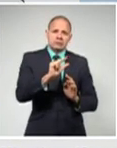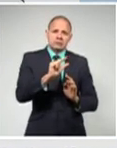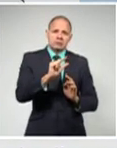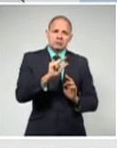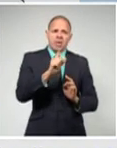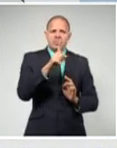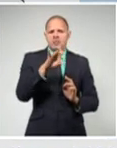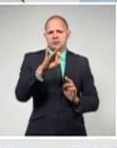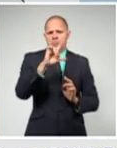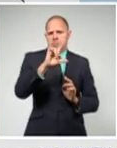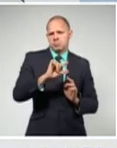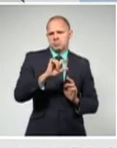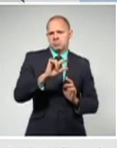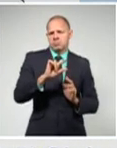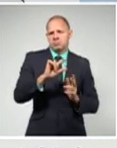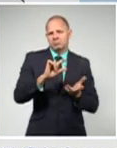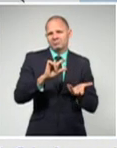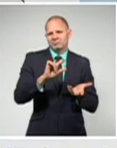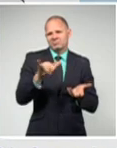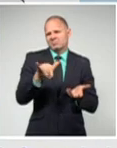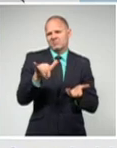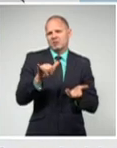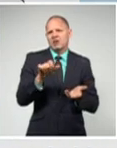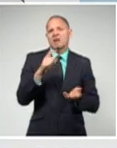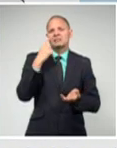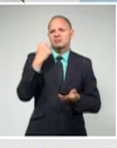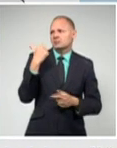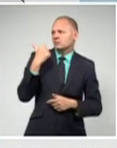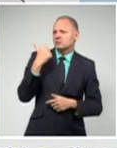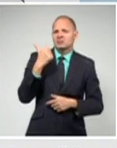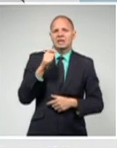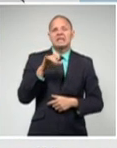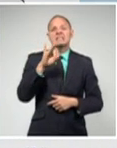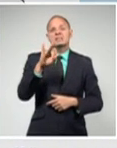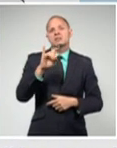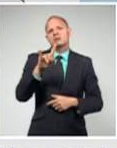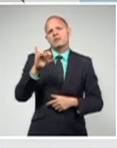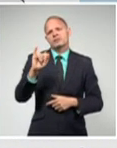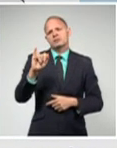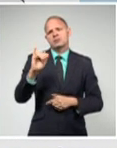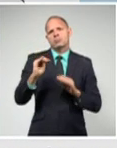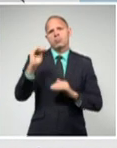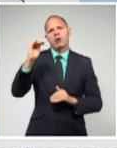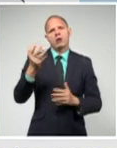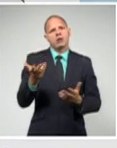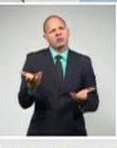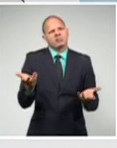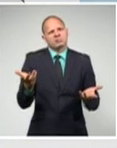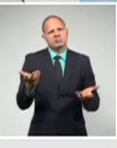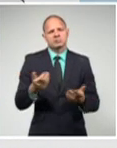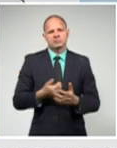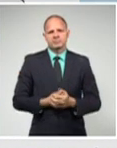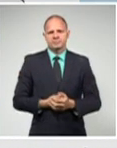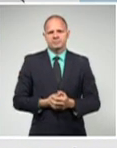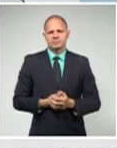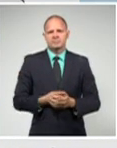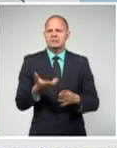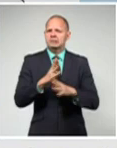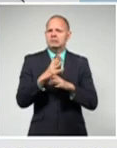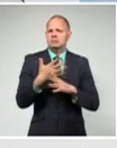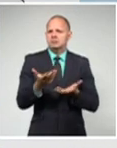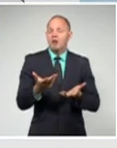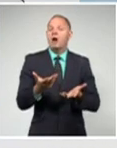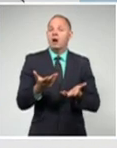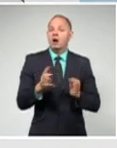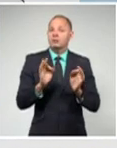una cifra muy elevada que traduce la transmisión. Esto hizo que el 4,26%